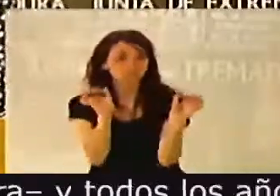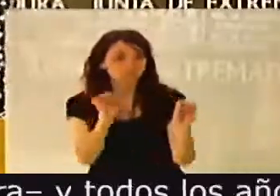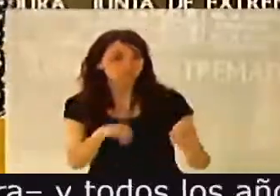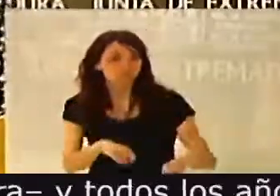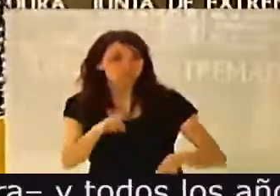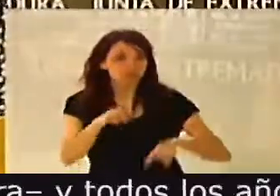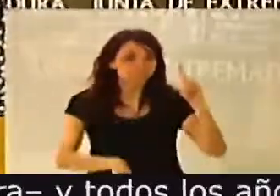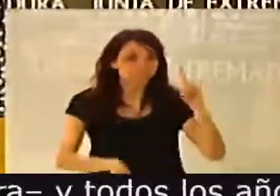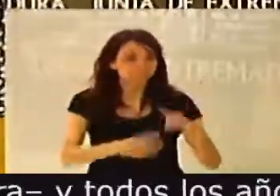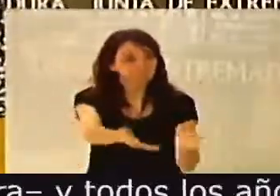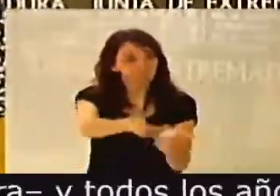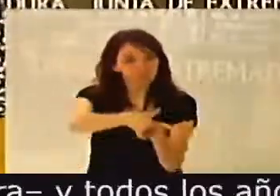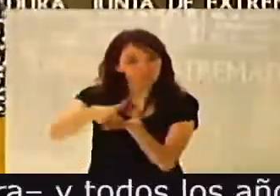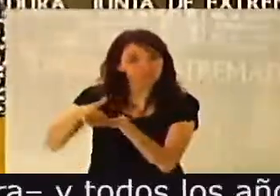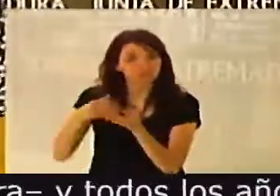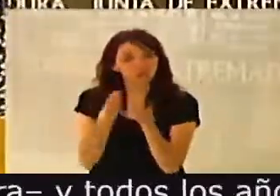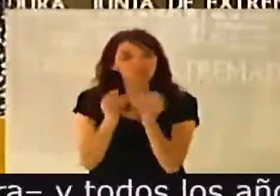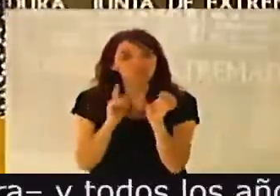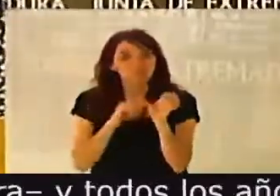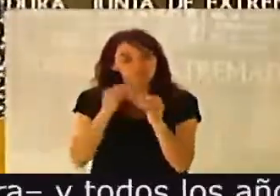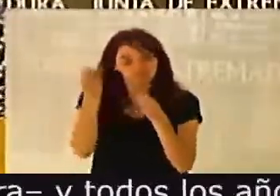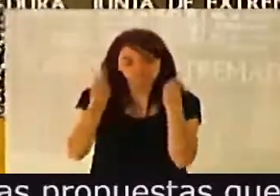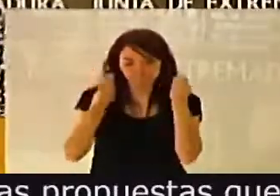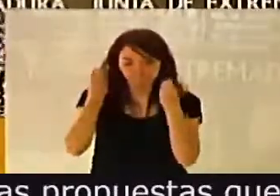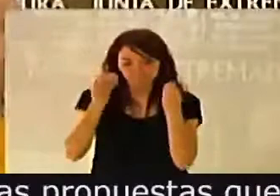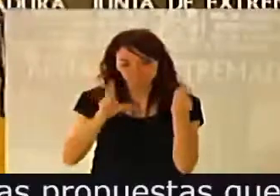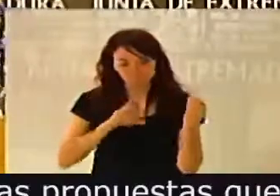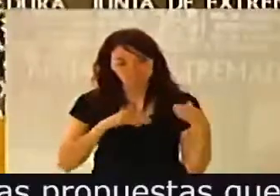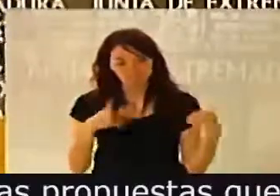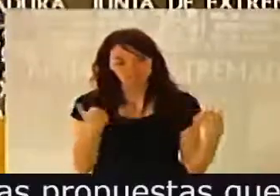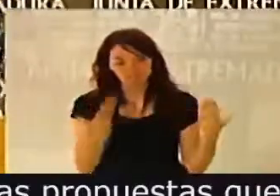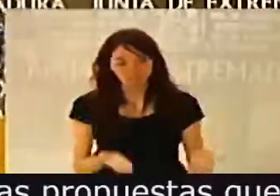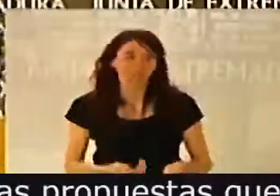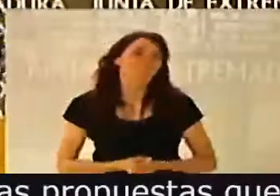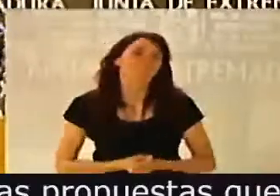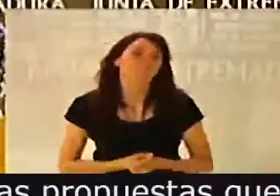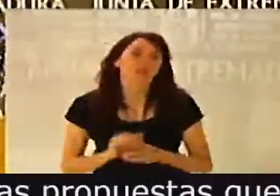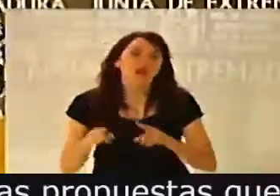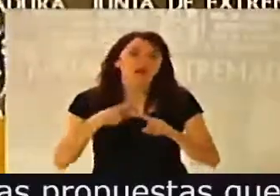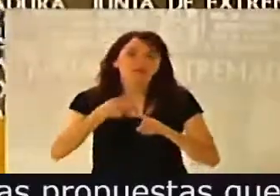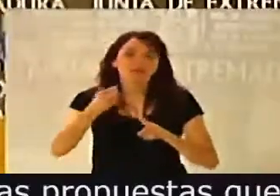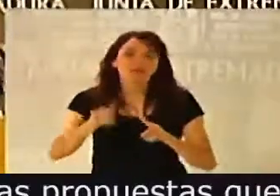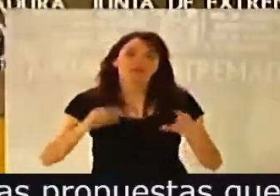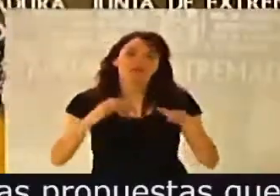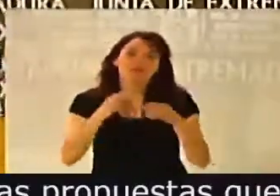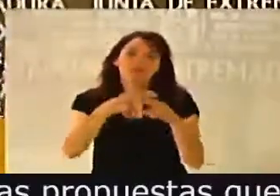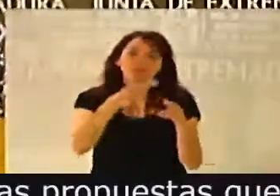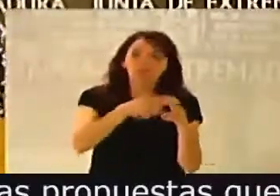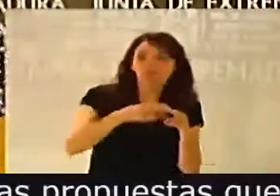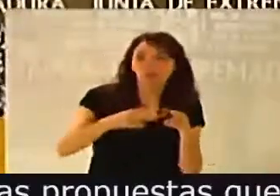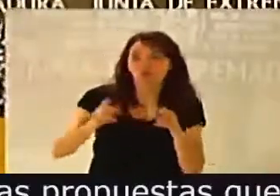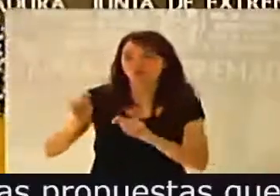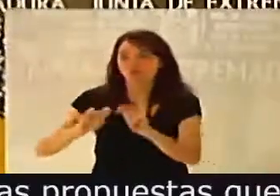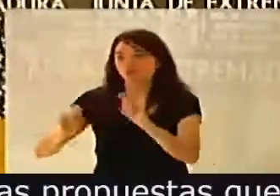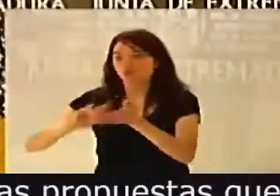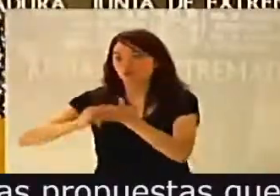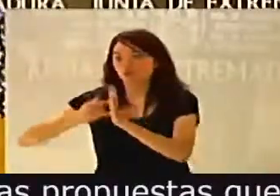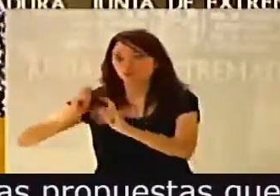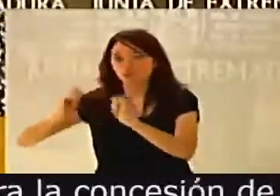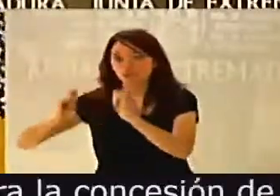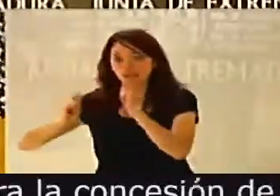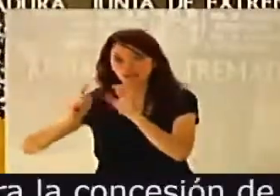que se habían hecho llegar a la Junta de Extremadura, la concesión de las medallas. Además de los grupos políticos, estáis las asociaciones de la prensa de